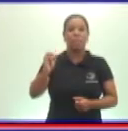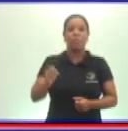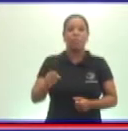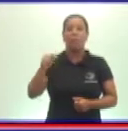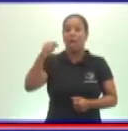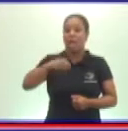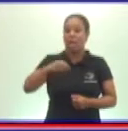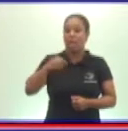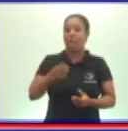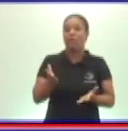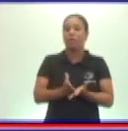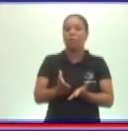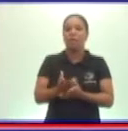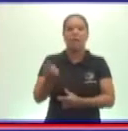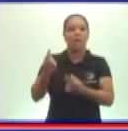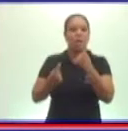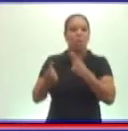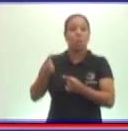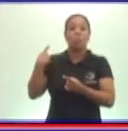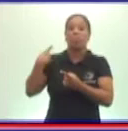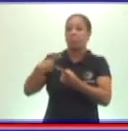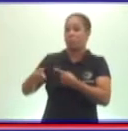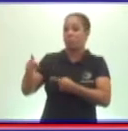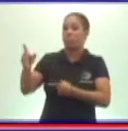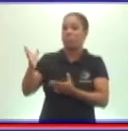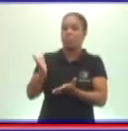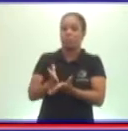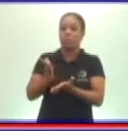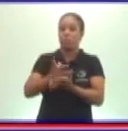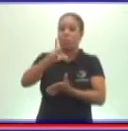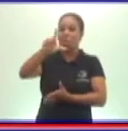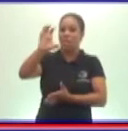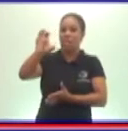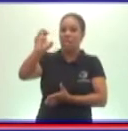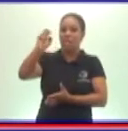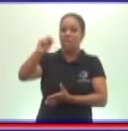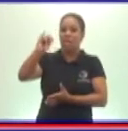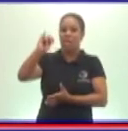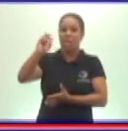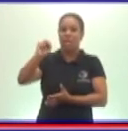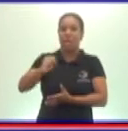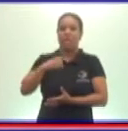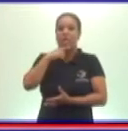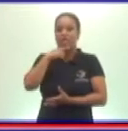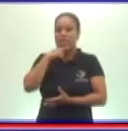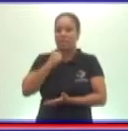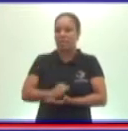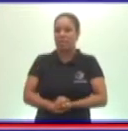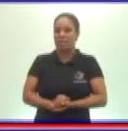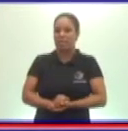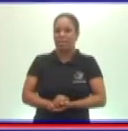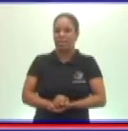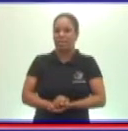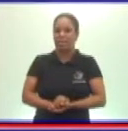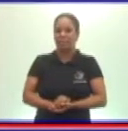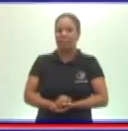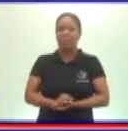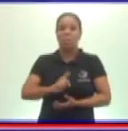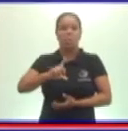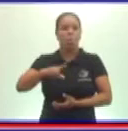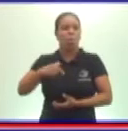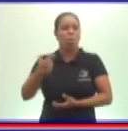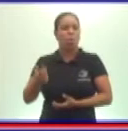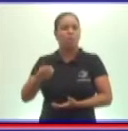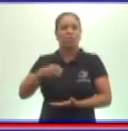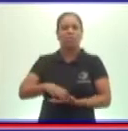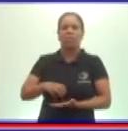núcleos teóricos de esa doctrina y en definitiva de su tendencia el leninismo. ¿Cuál es el lugar en la ideología de